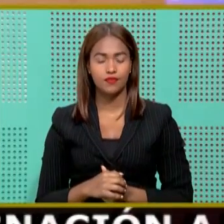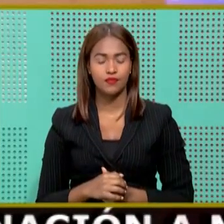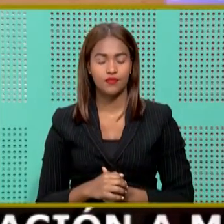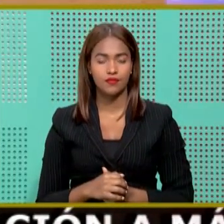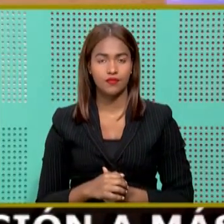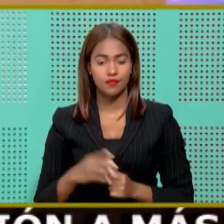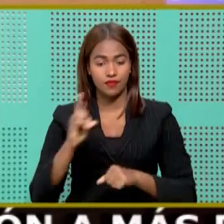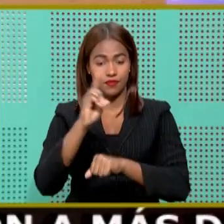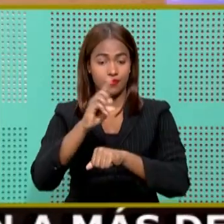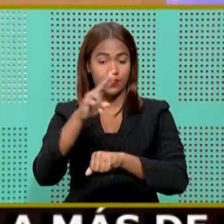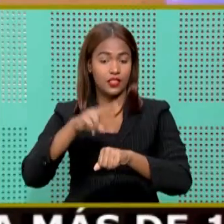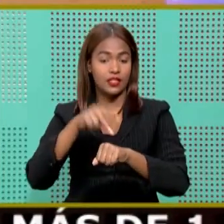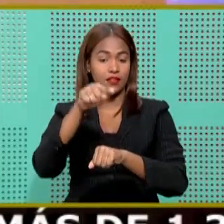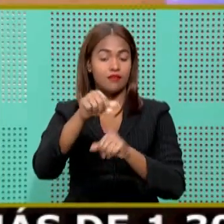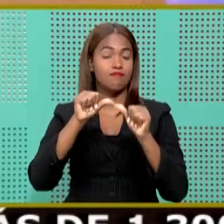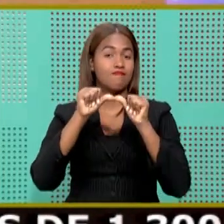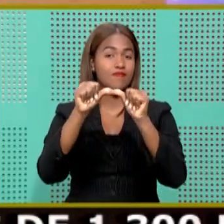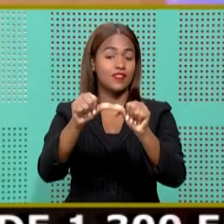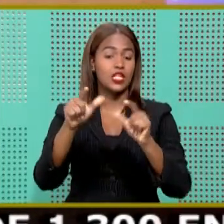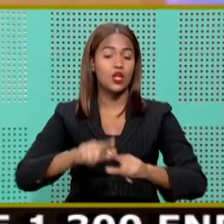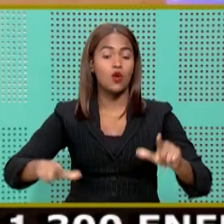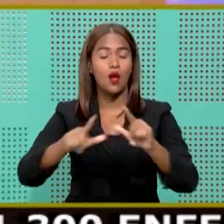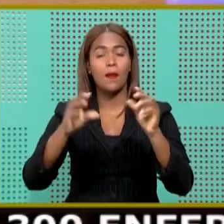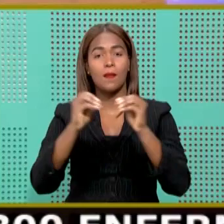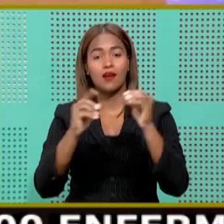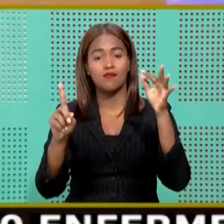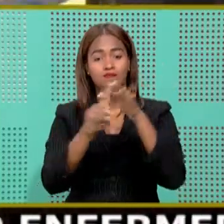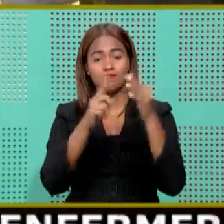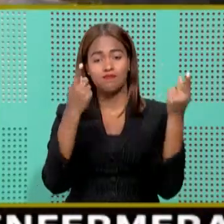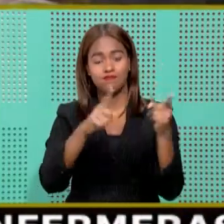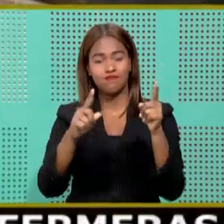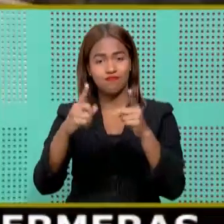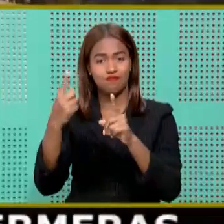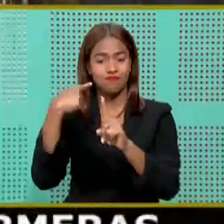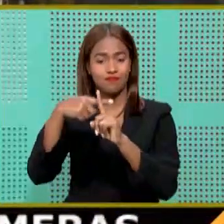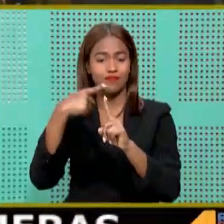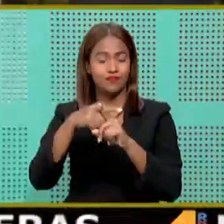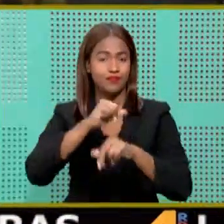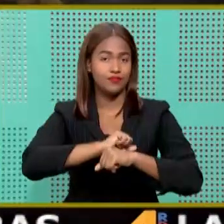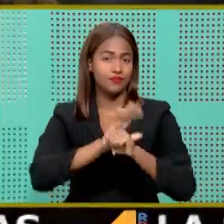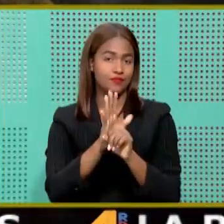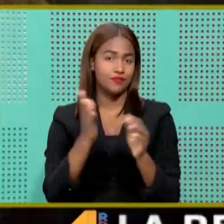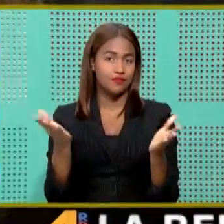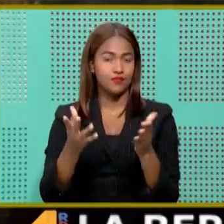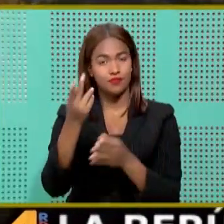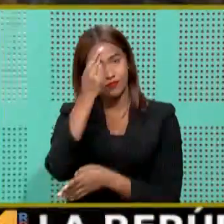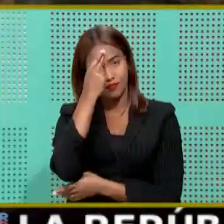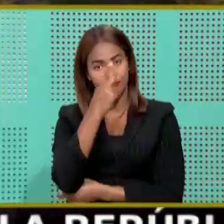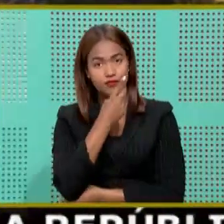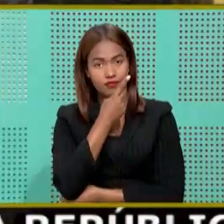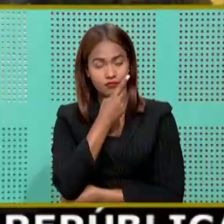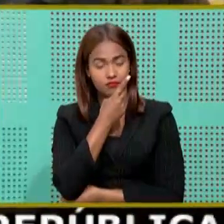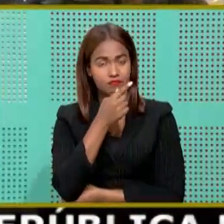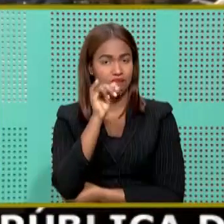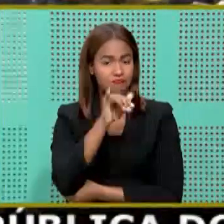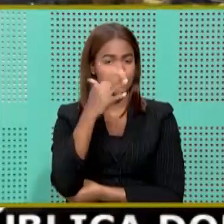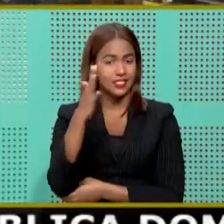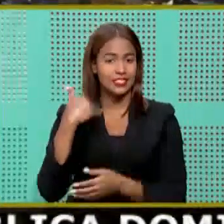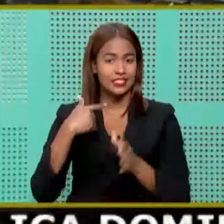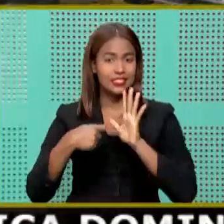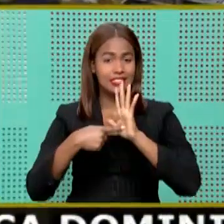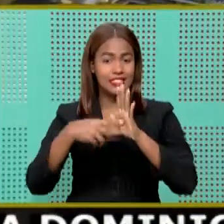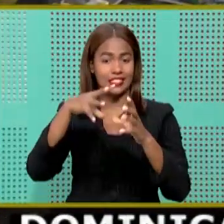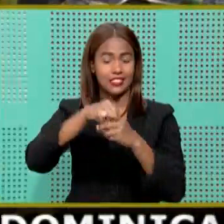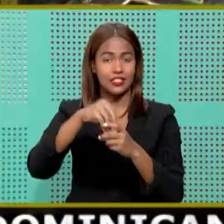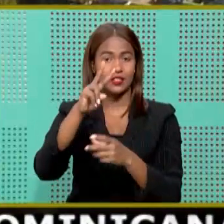Y el Distrito Nacional continúa siendo la zona con más casos positivos de COVID-19 en la República Dominicana, tras presentar